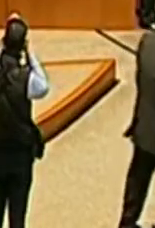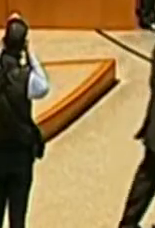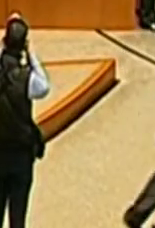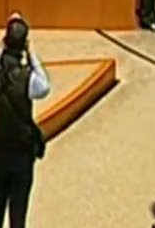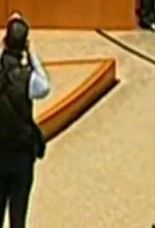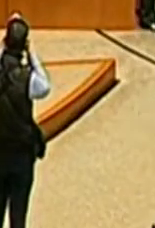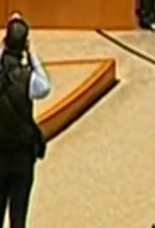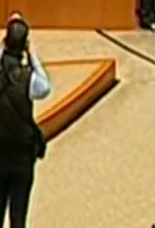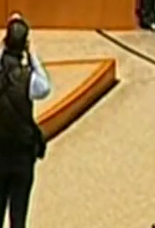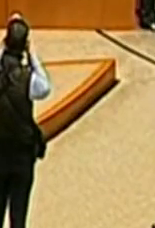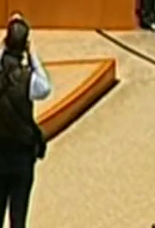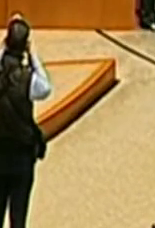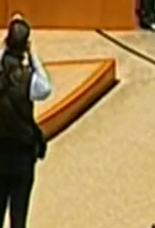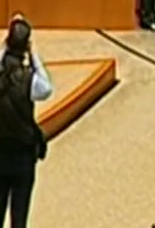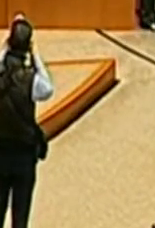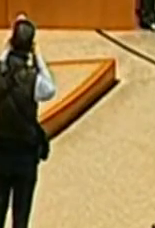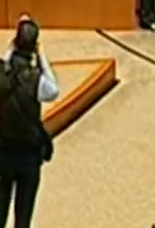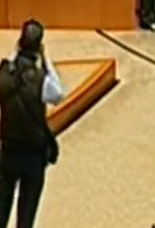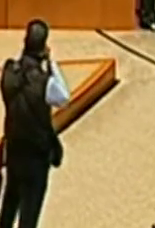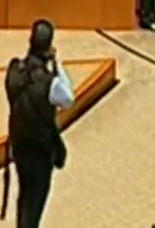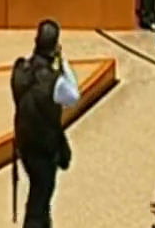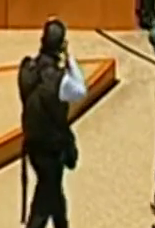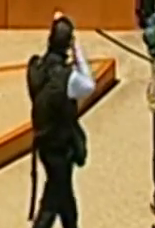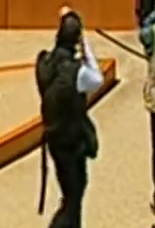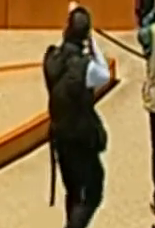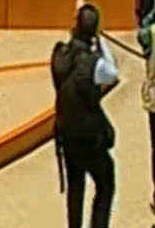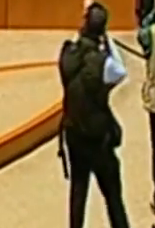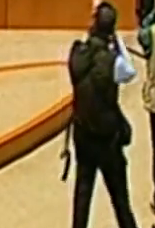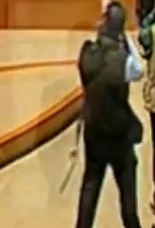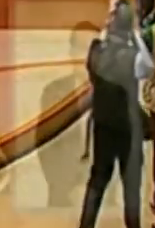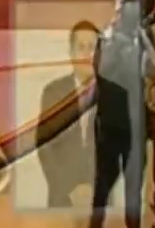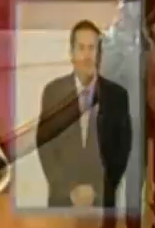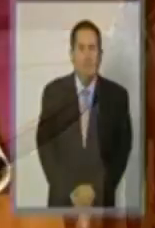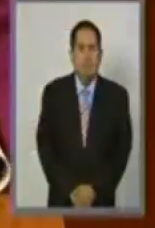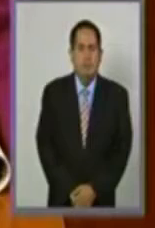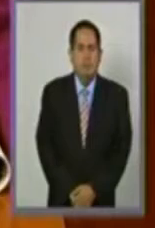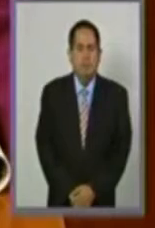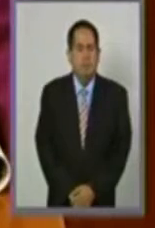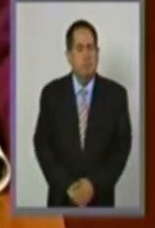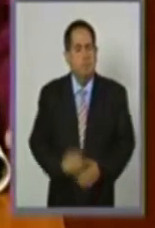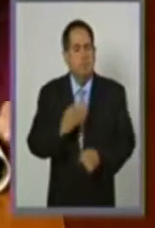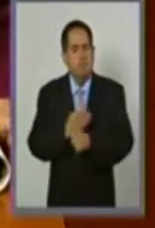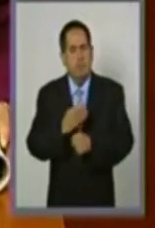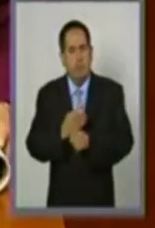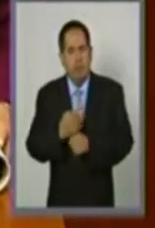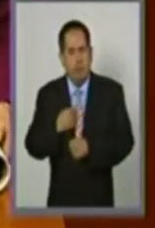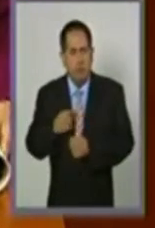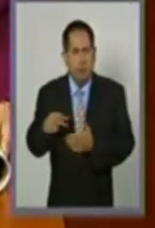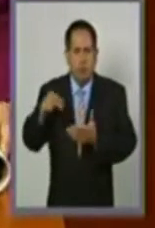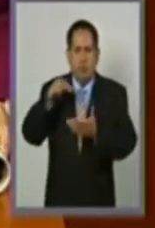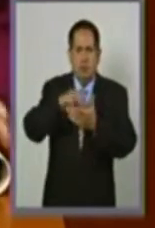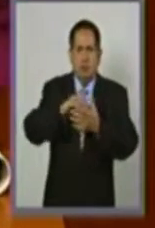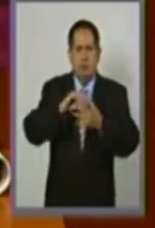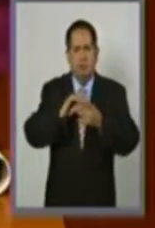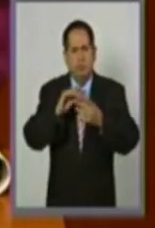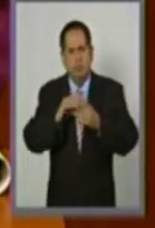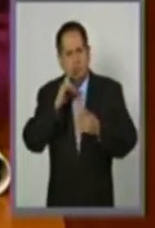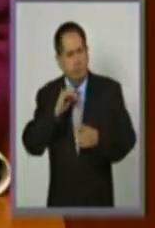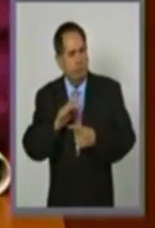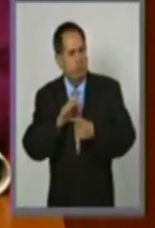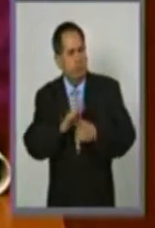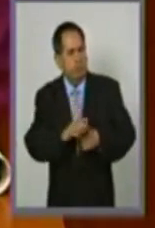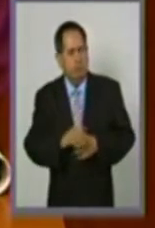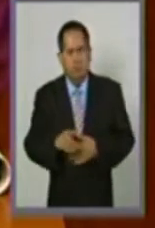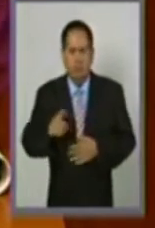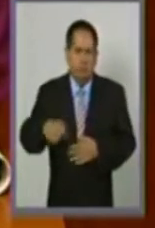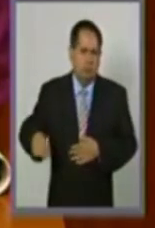Muchas gracias, señor presidente. Buenas tardes a todas y todos. Bueno, pues yo vengo aquí a manifestarme a favor del